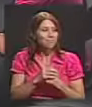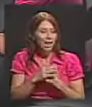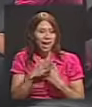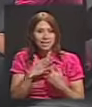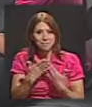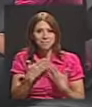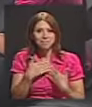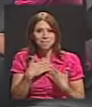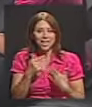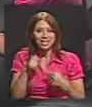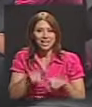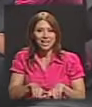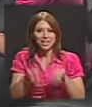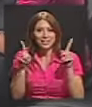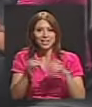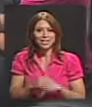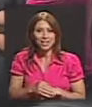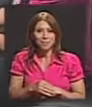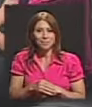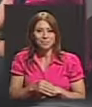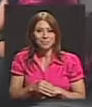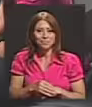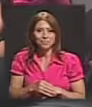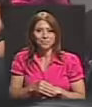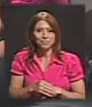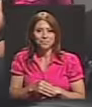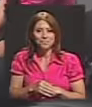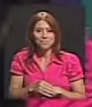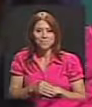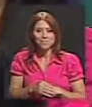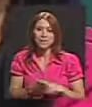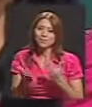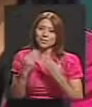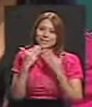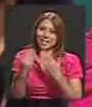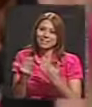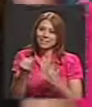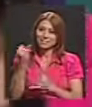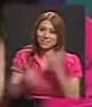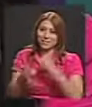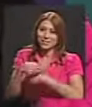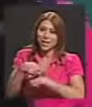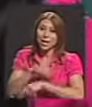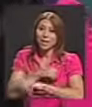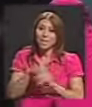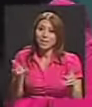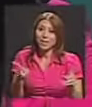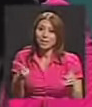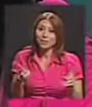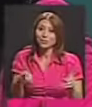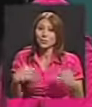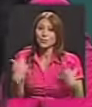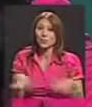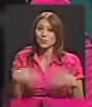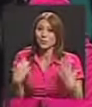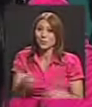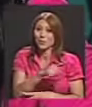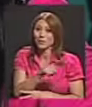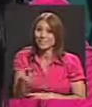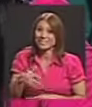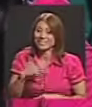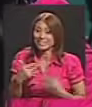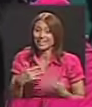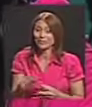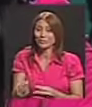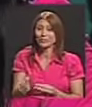es la gran diferencia ya que muchas gracias vayan se nos acaba el tiempo para ahí si no le movió el piso era porque eso es